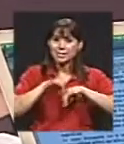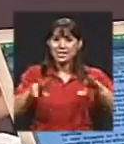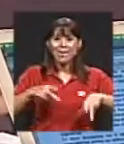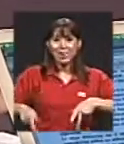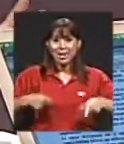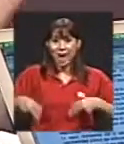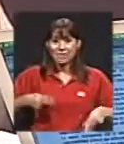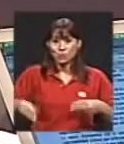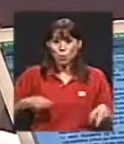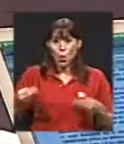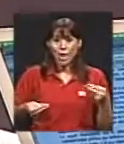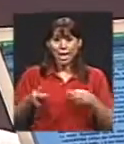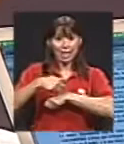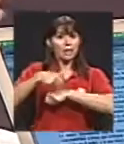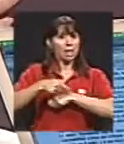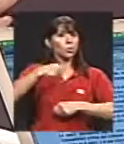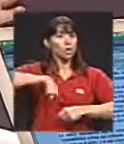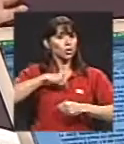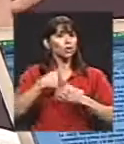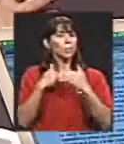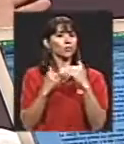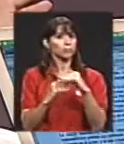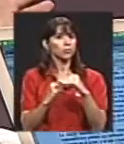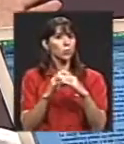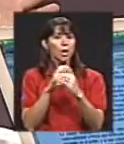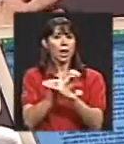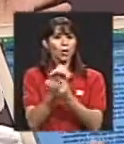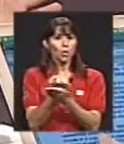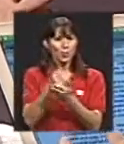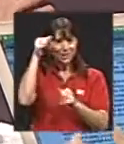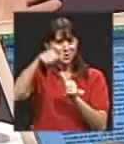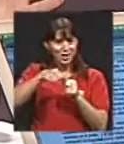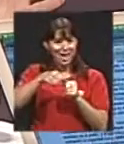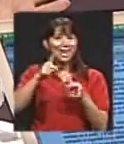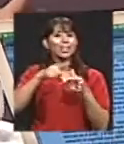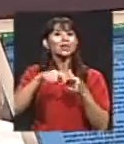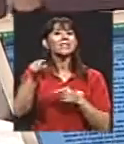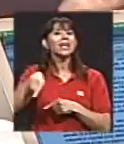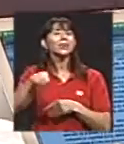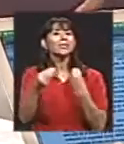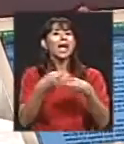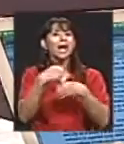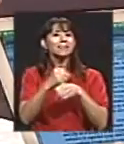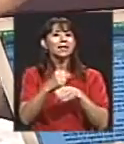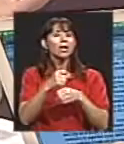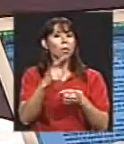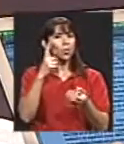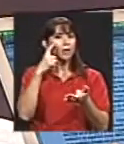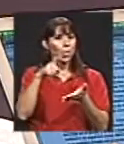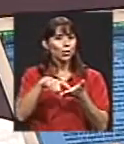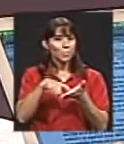se acuerdan que estábamos en una recesión terrible entonces ellos vienen y hacen un reconocimiento y empiezan a